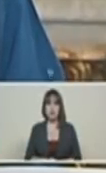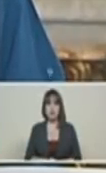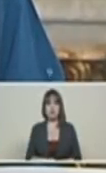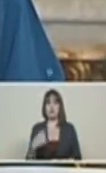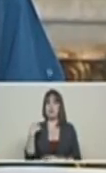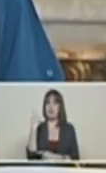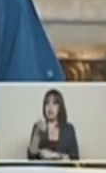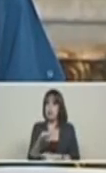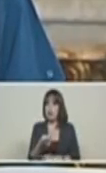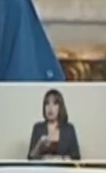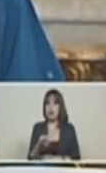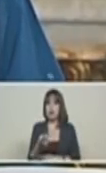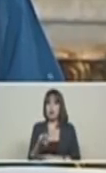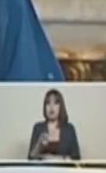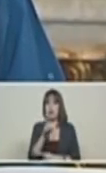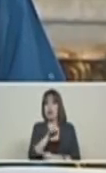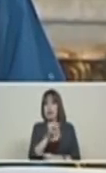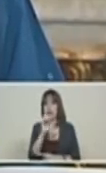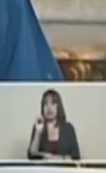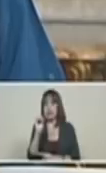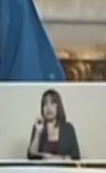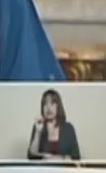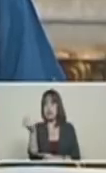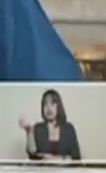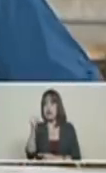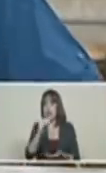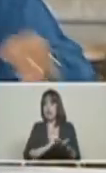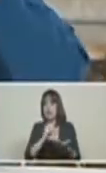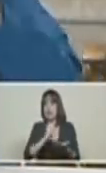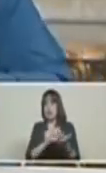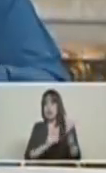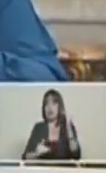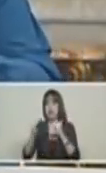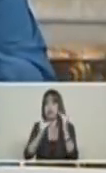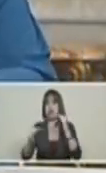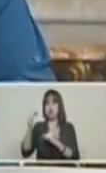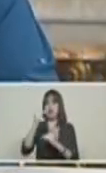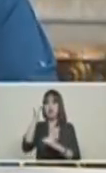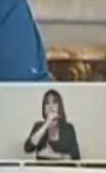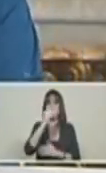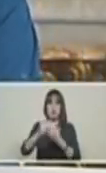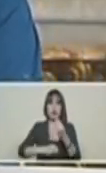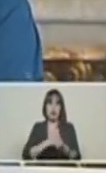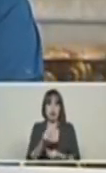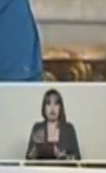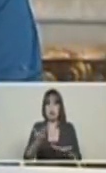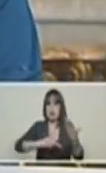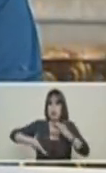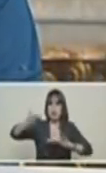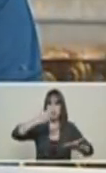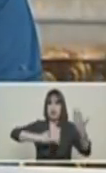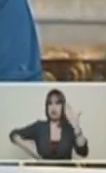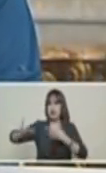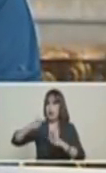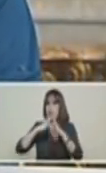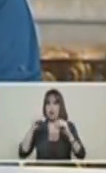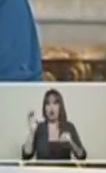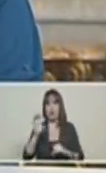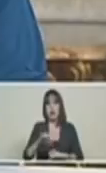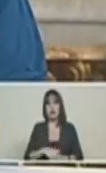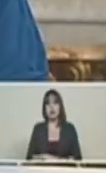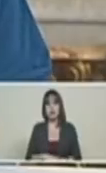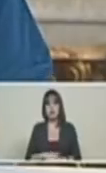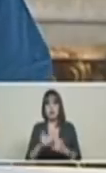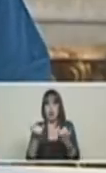tenemos 10 veces más billetes del que pusimos a circular y del que hace falta en la circulación nacional. Y ahora con la disciplina